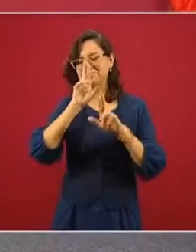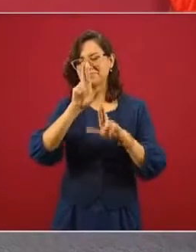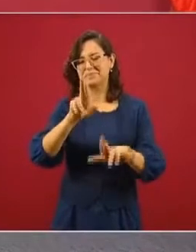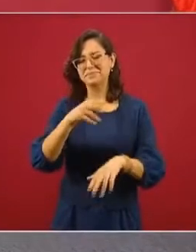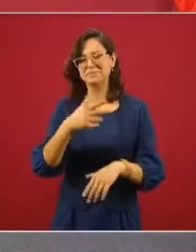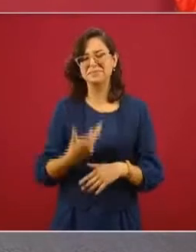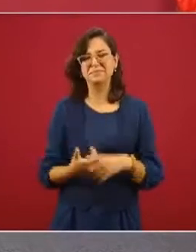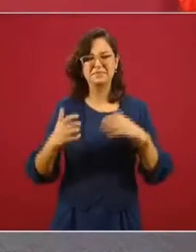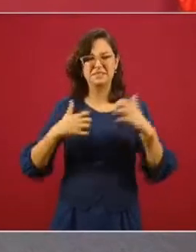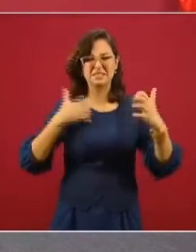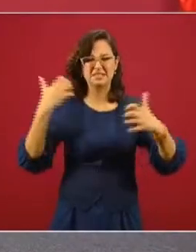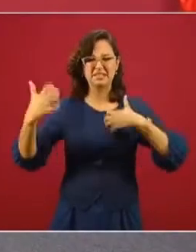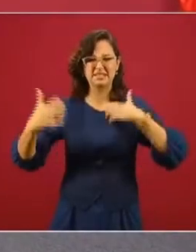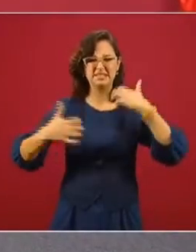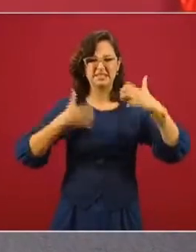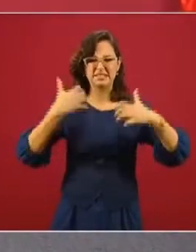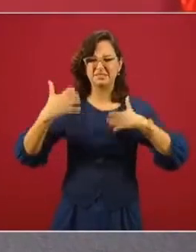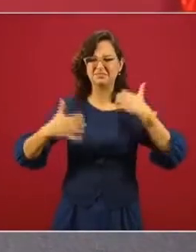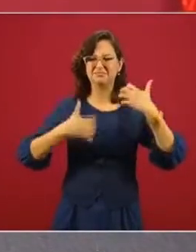enojarnos.